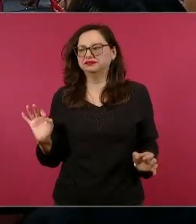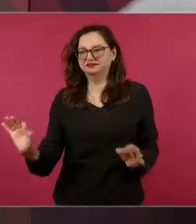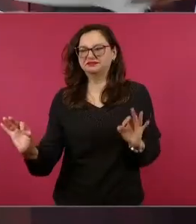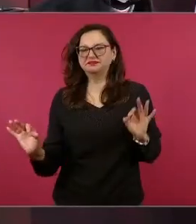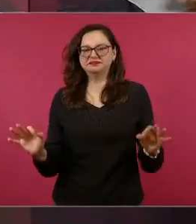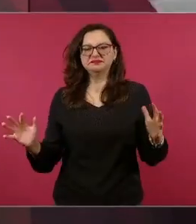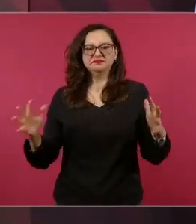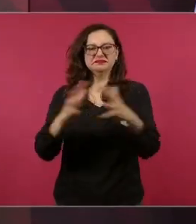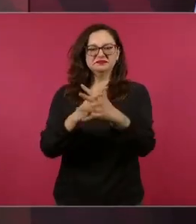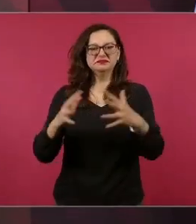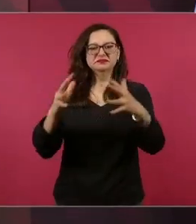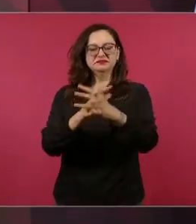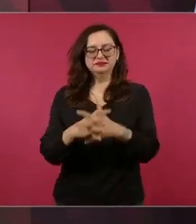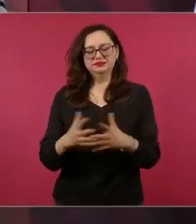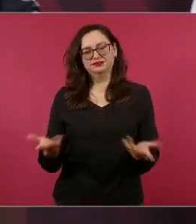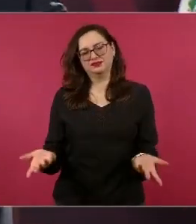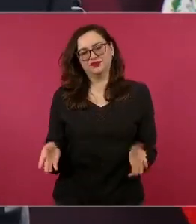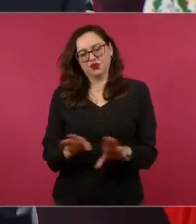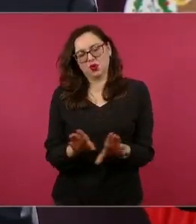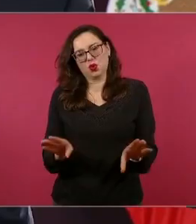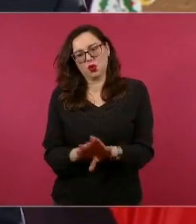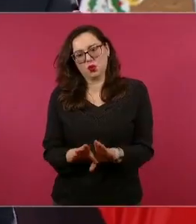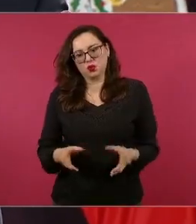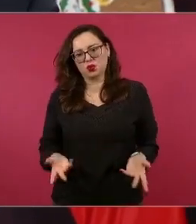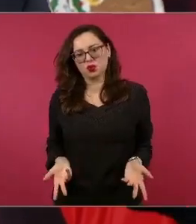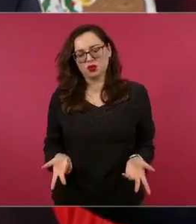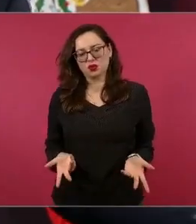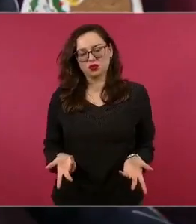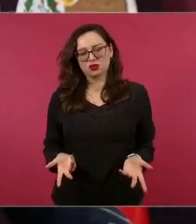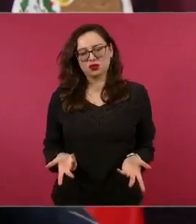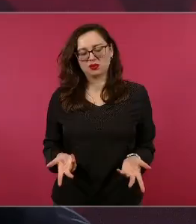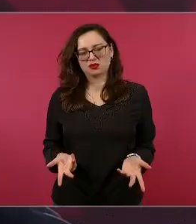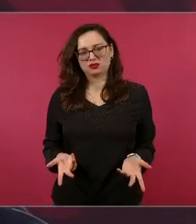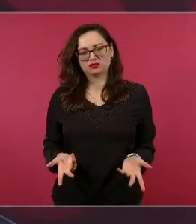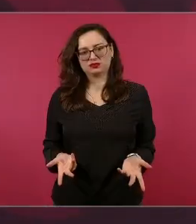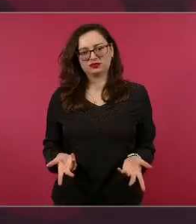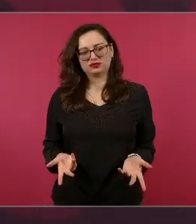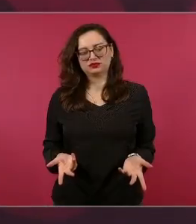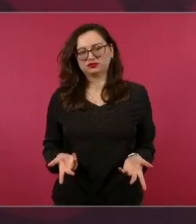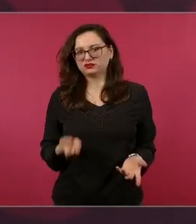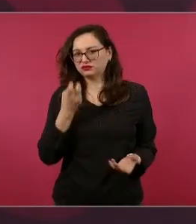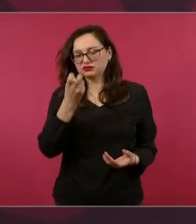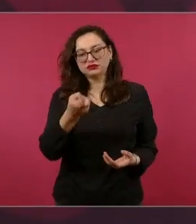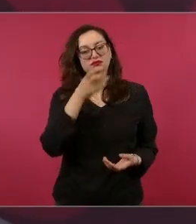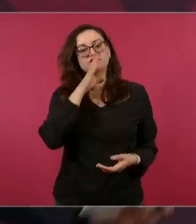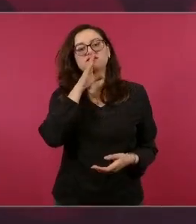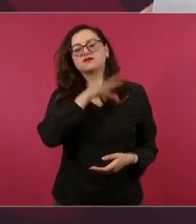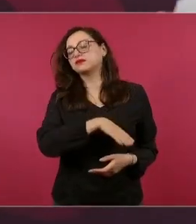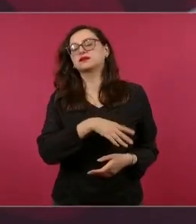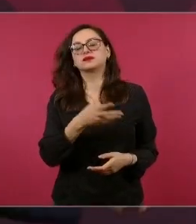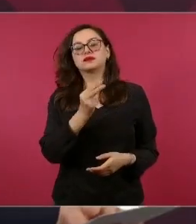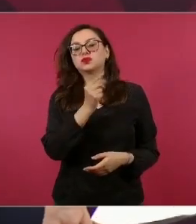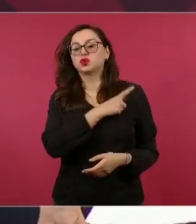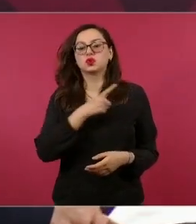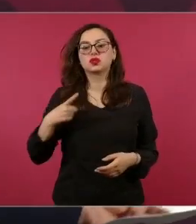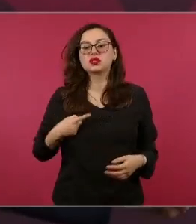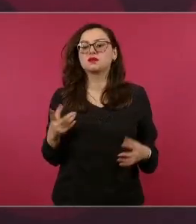Además, ni siquiera hay que pelear con nadie. Pero bueno,